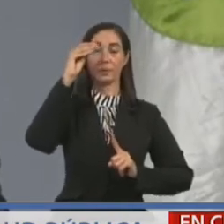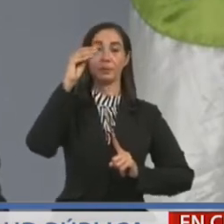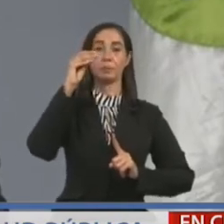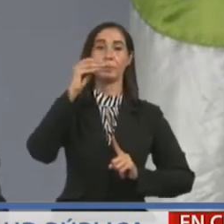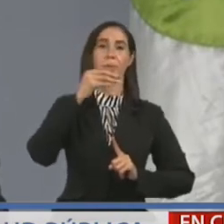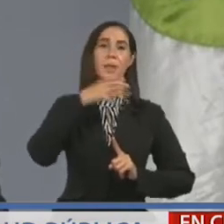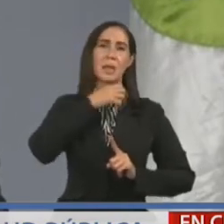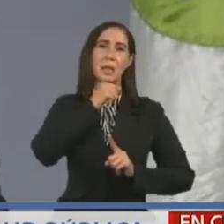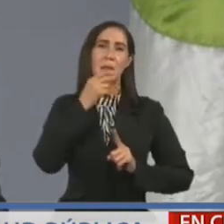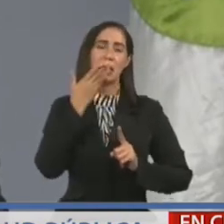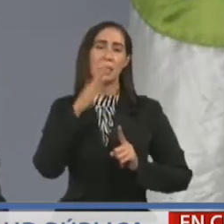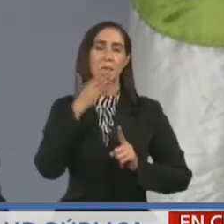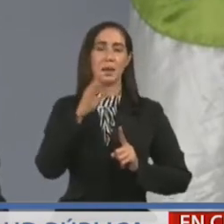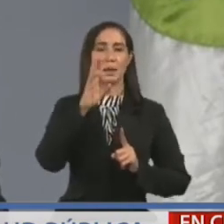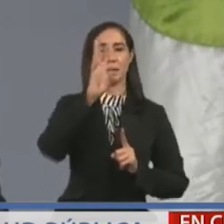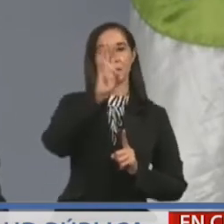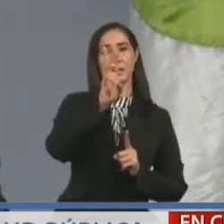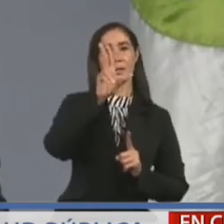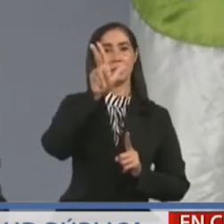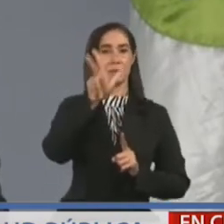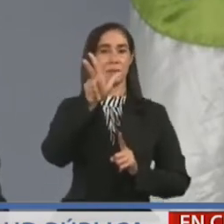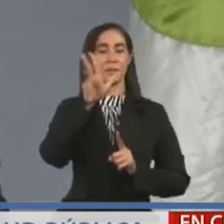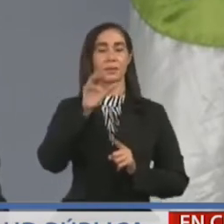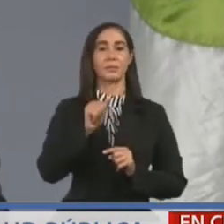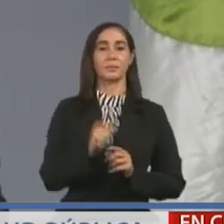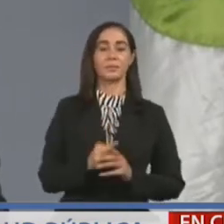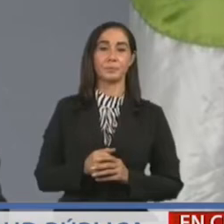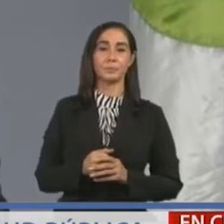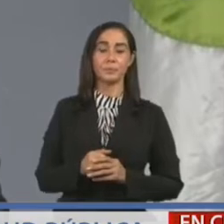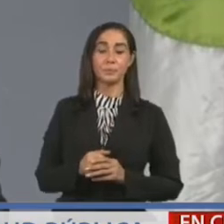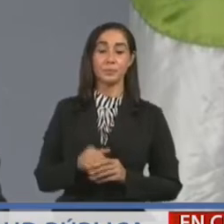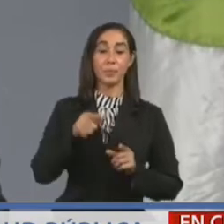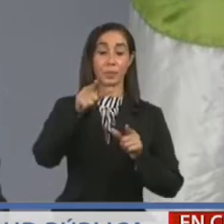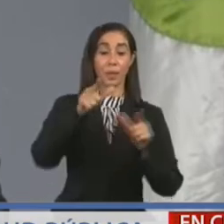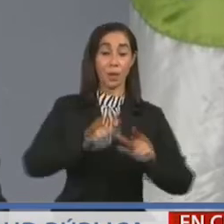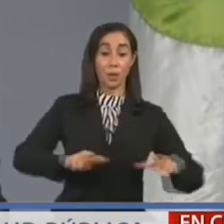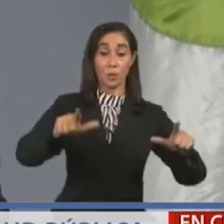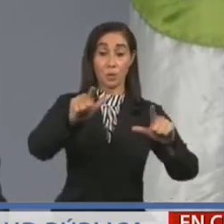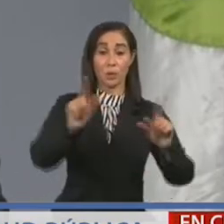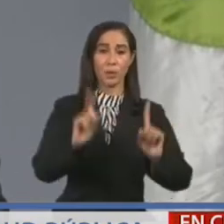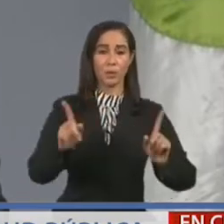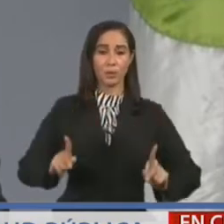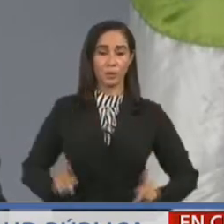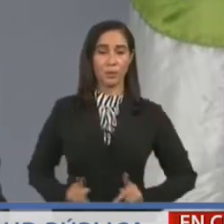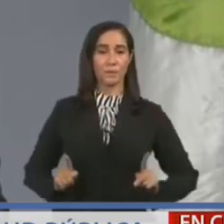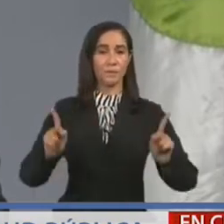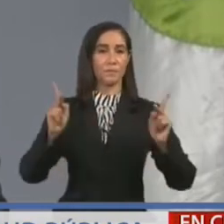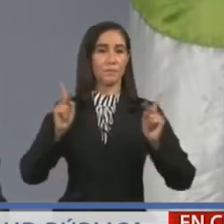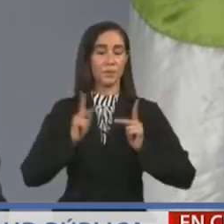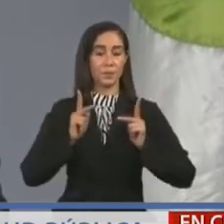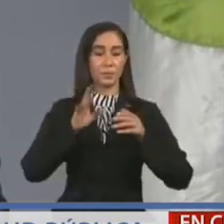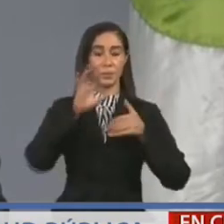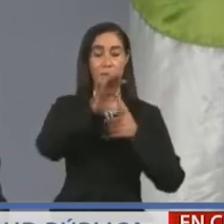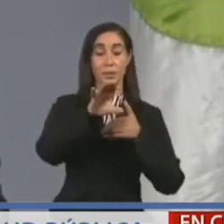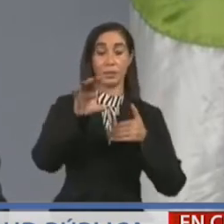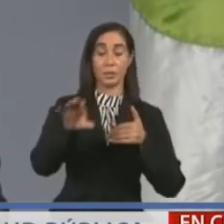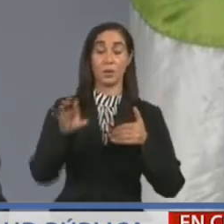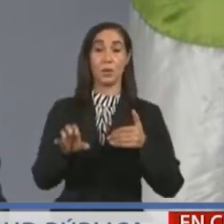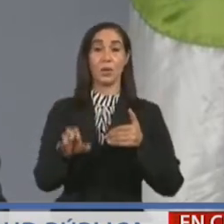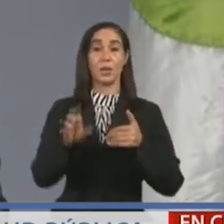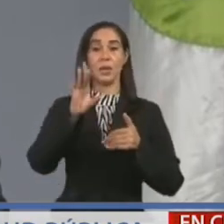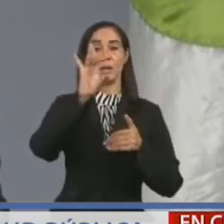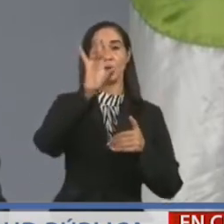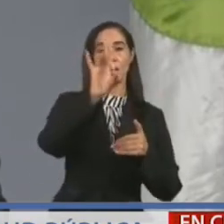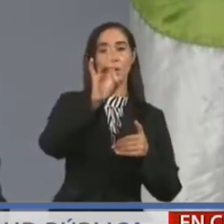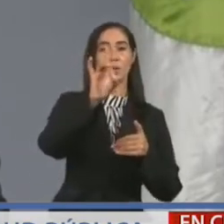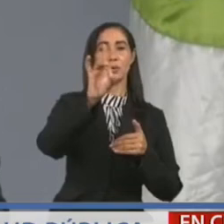La edad promedio de 63 años. Por lugar de residencia de los casos, el